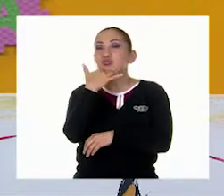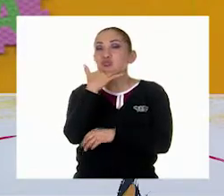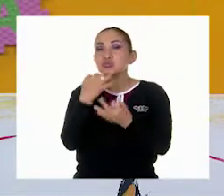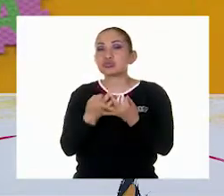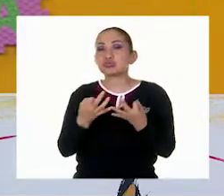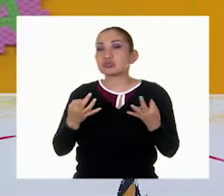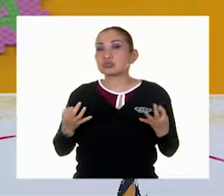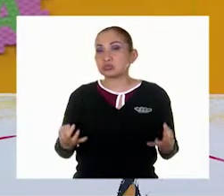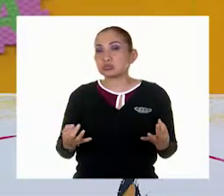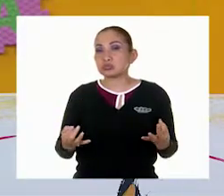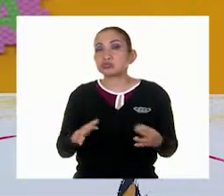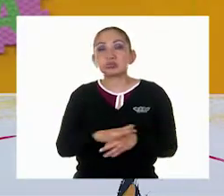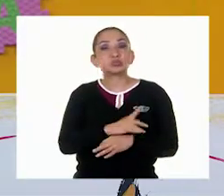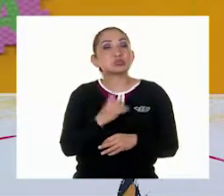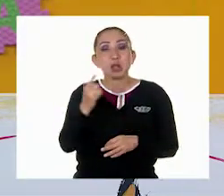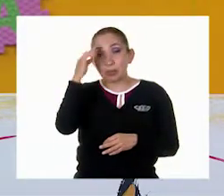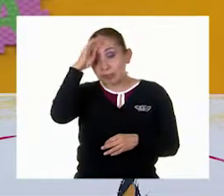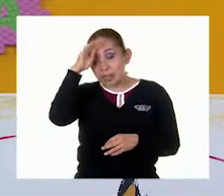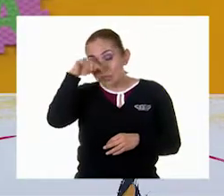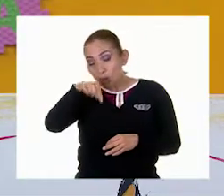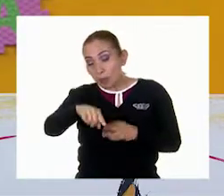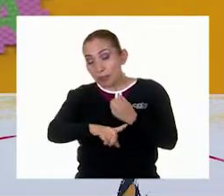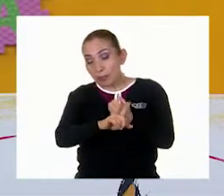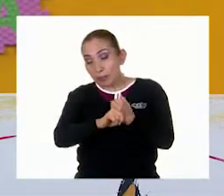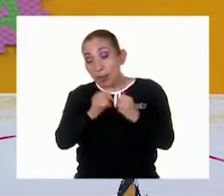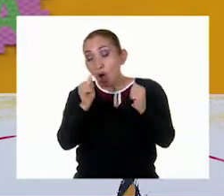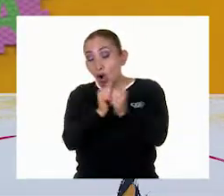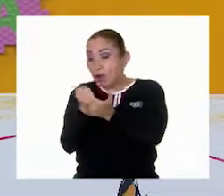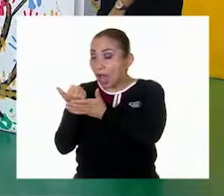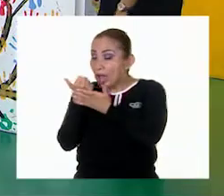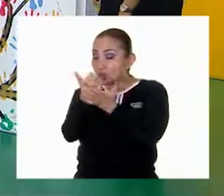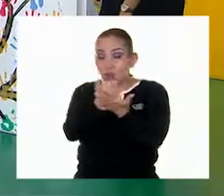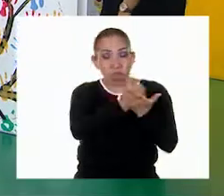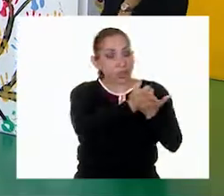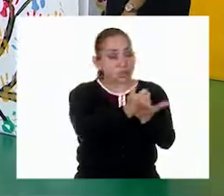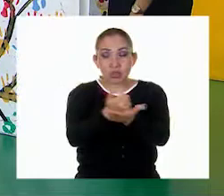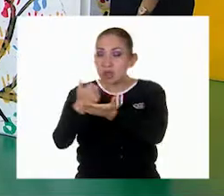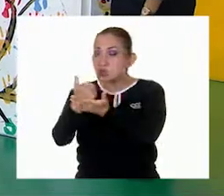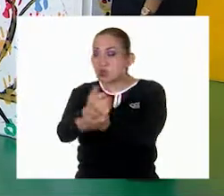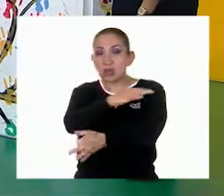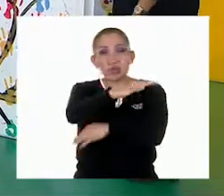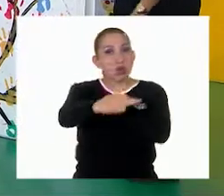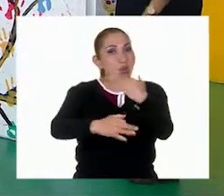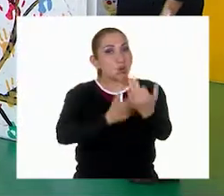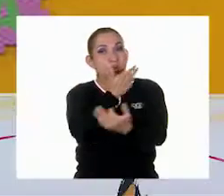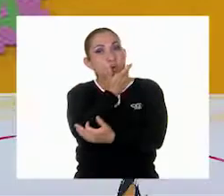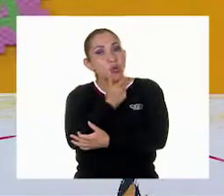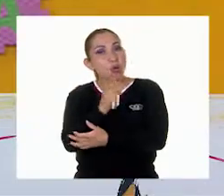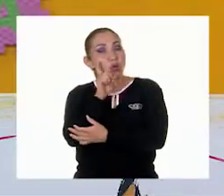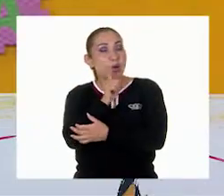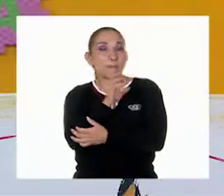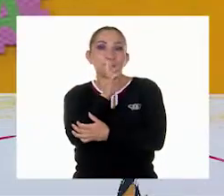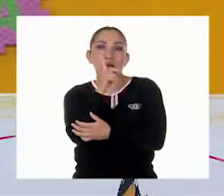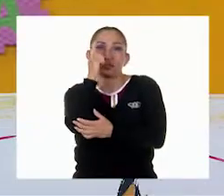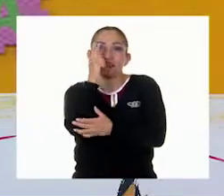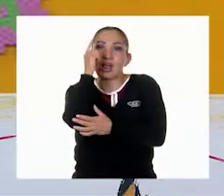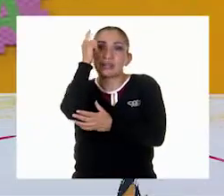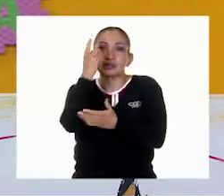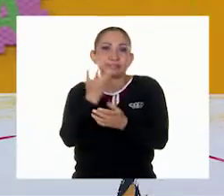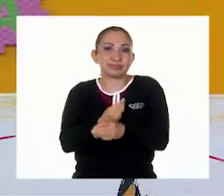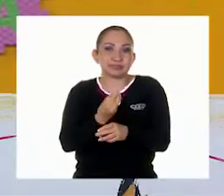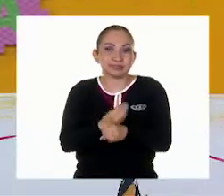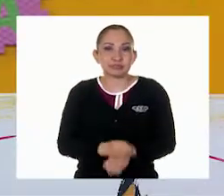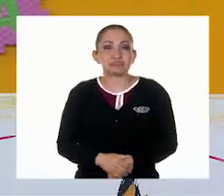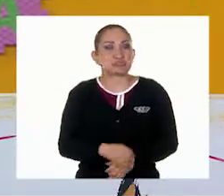del suelo. Porque pienso que es un problema que con la participación de todas y de todos, pues es más fácil resolver. Sí,